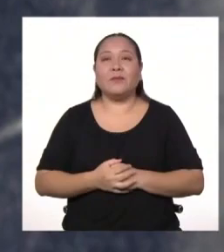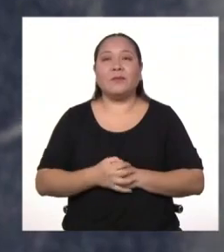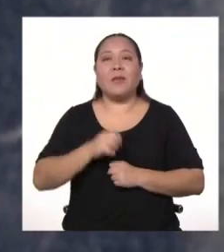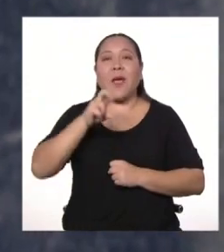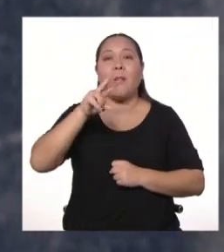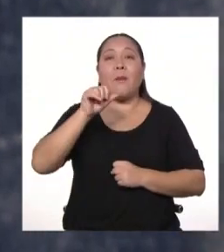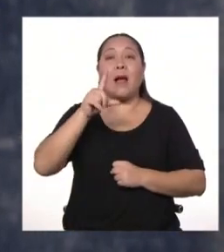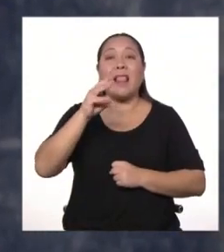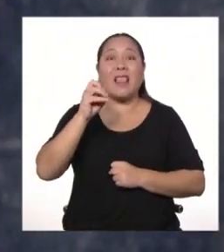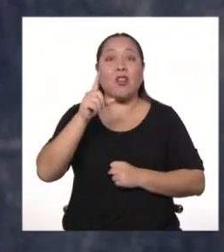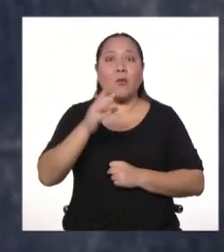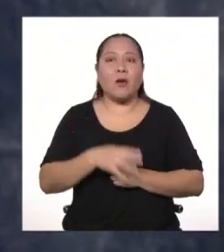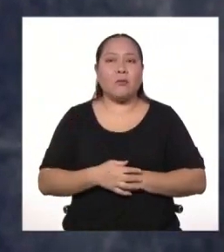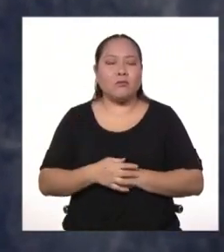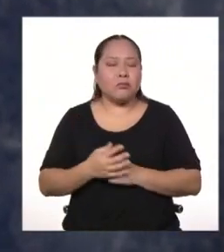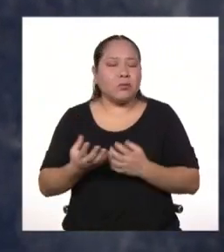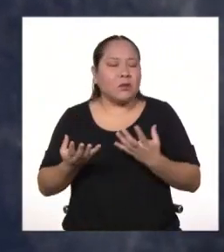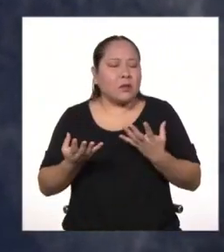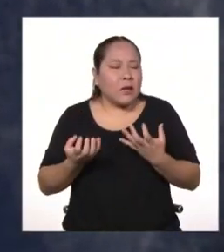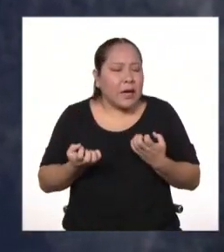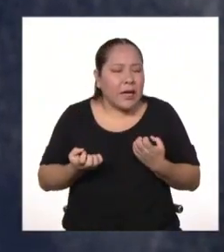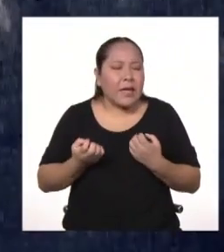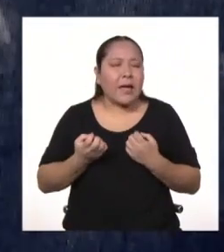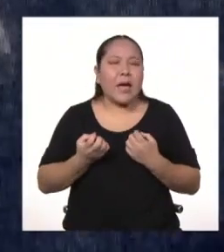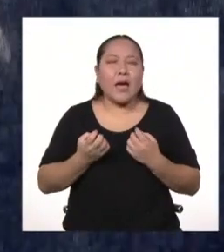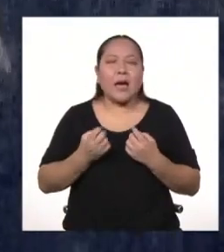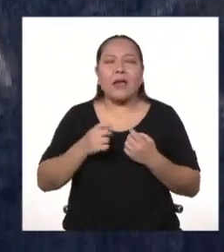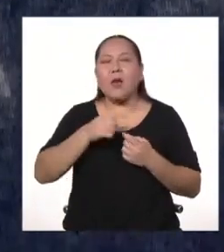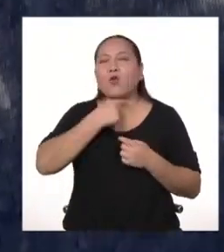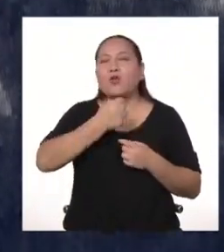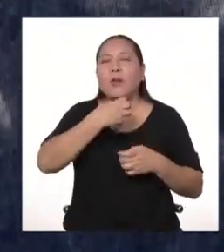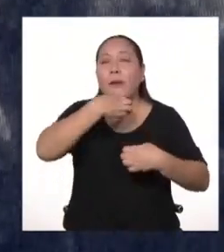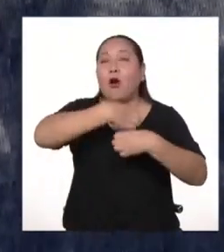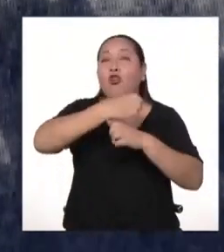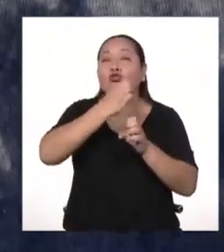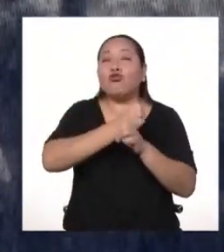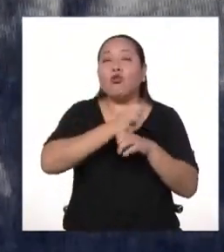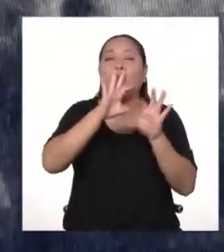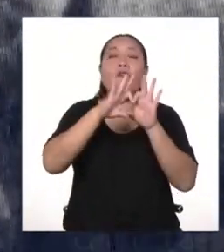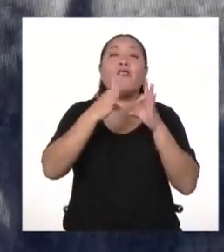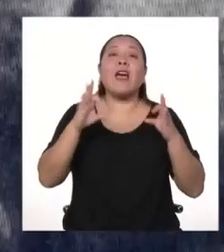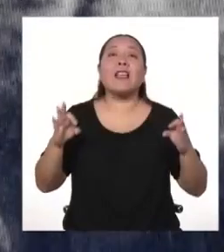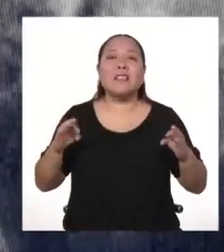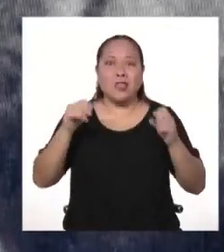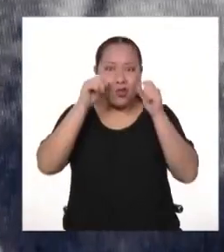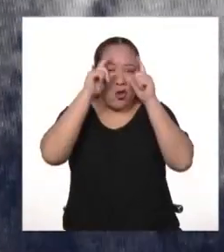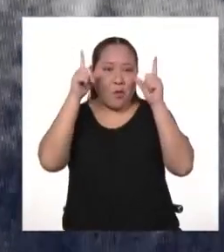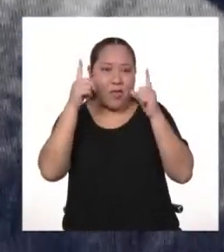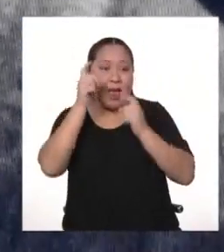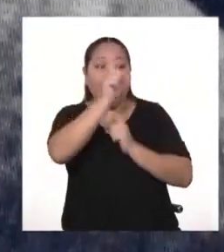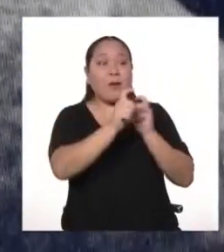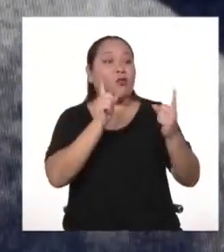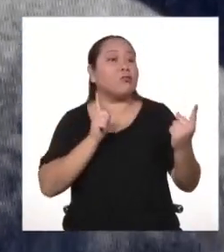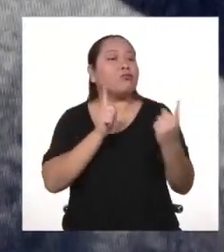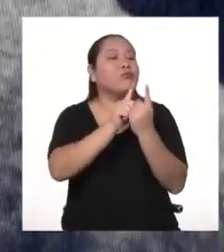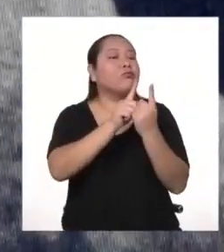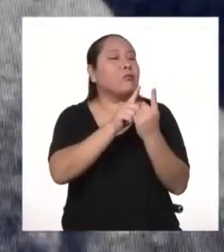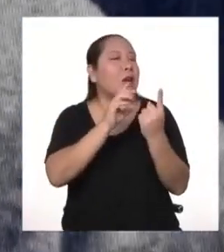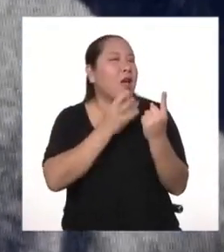Valdelomar era muy afecto a construir frases, a sorprender a su interlocutor.